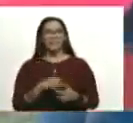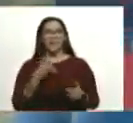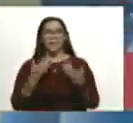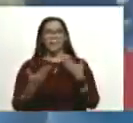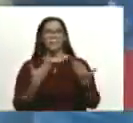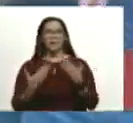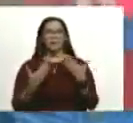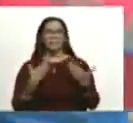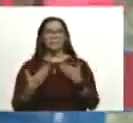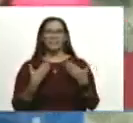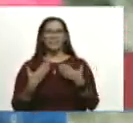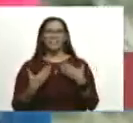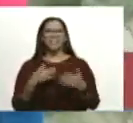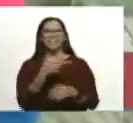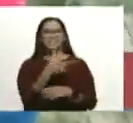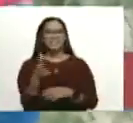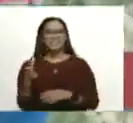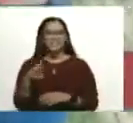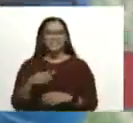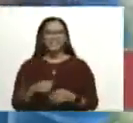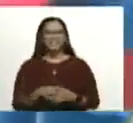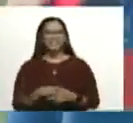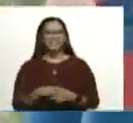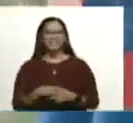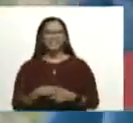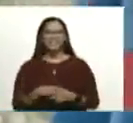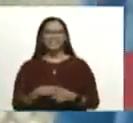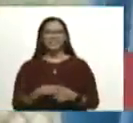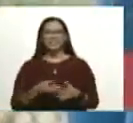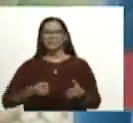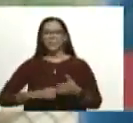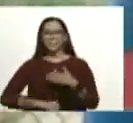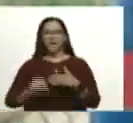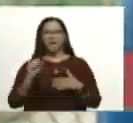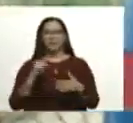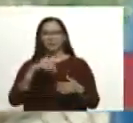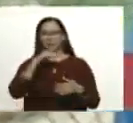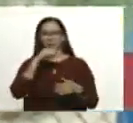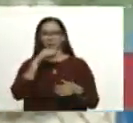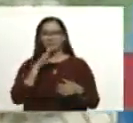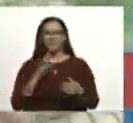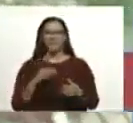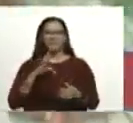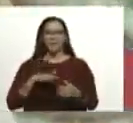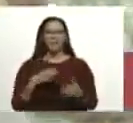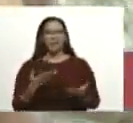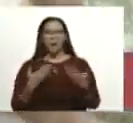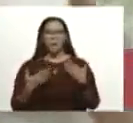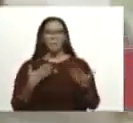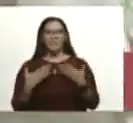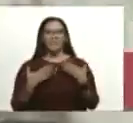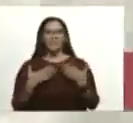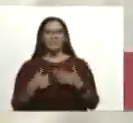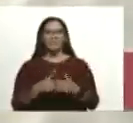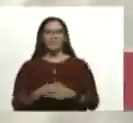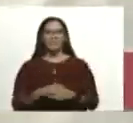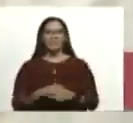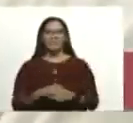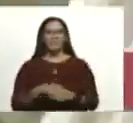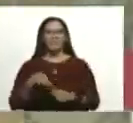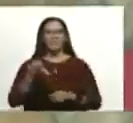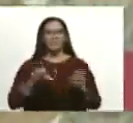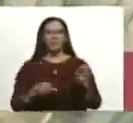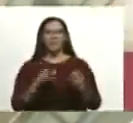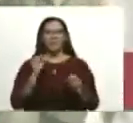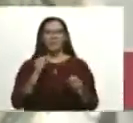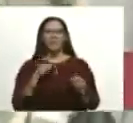compartiendo a través de 360 lo que es su parto, pues ella está molesta porque además hemos estado aquí compartiendo con Zion, que sí es un cachorro un poco